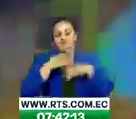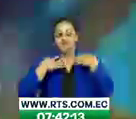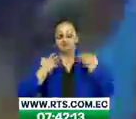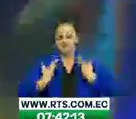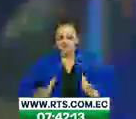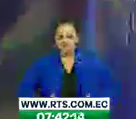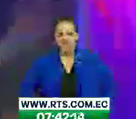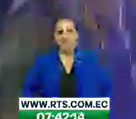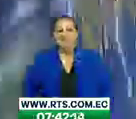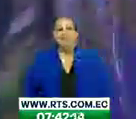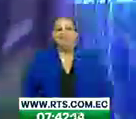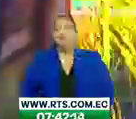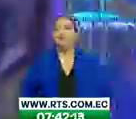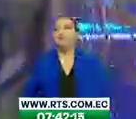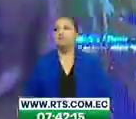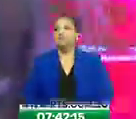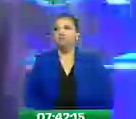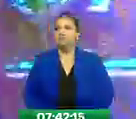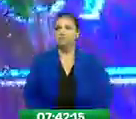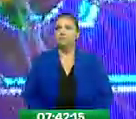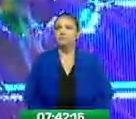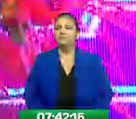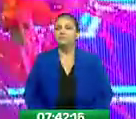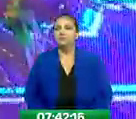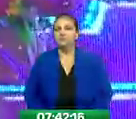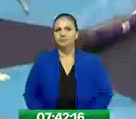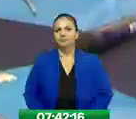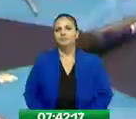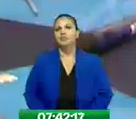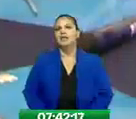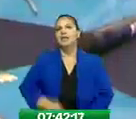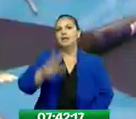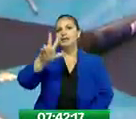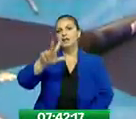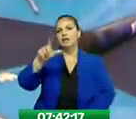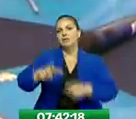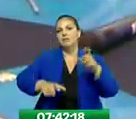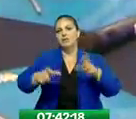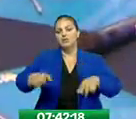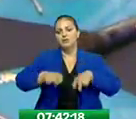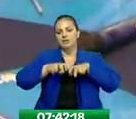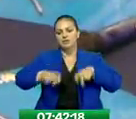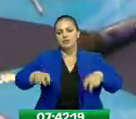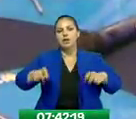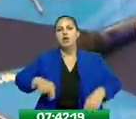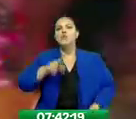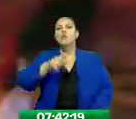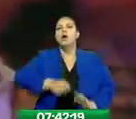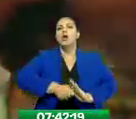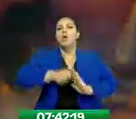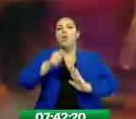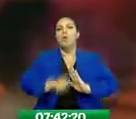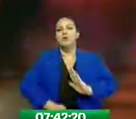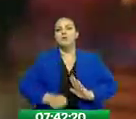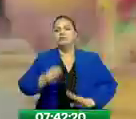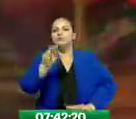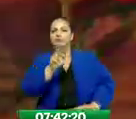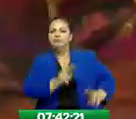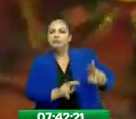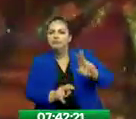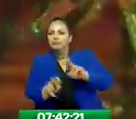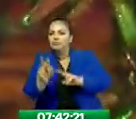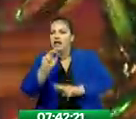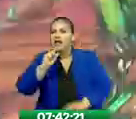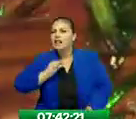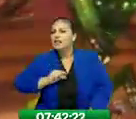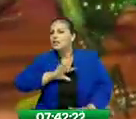Este año el certamen cuenta con la participación de 3 jurados, quienes estuvieron pendientes de todos los detalles de cada una